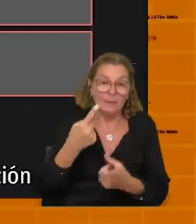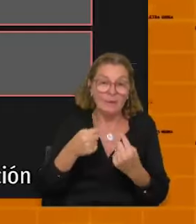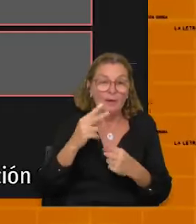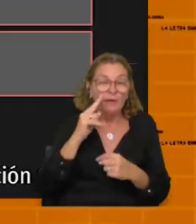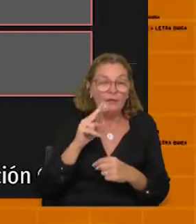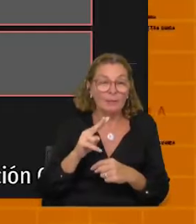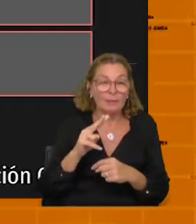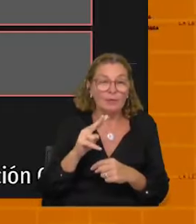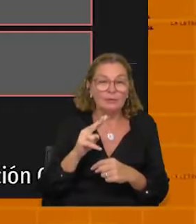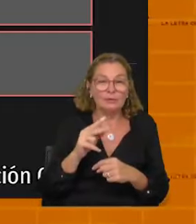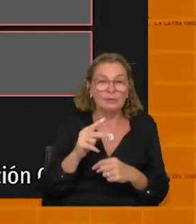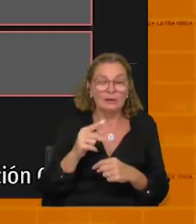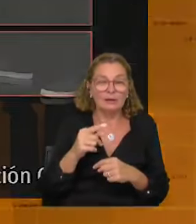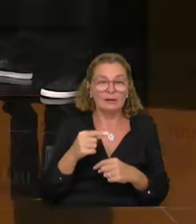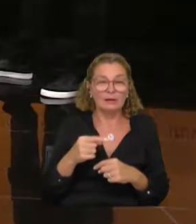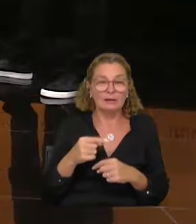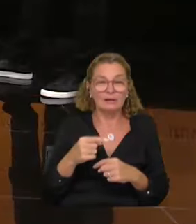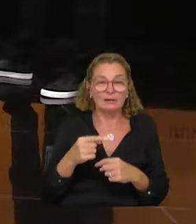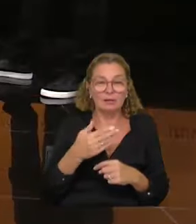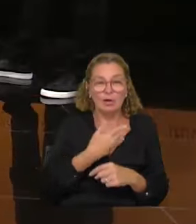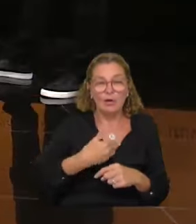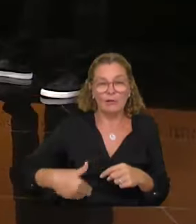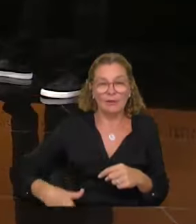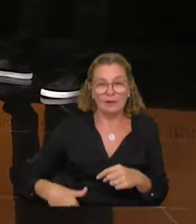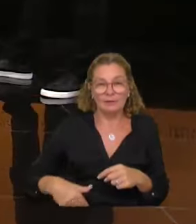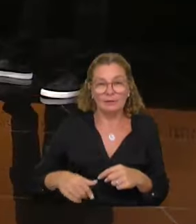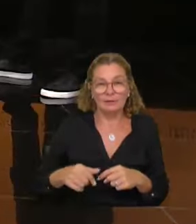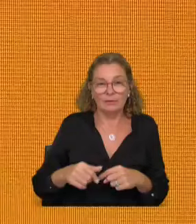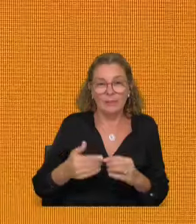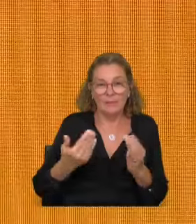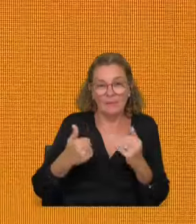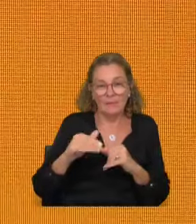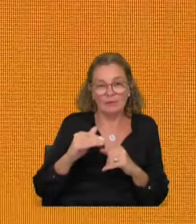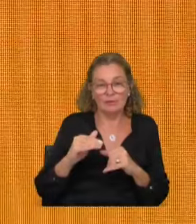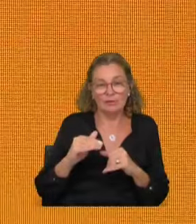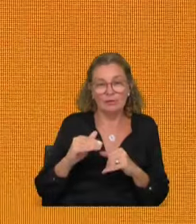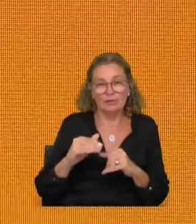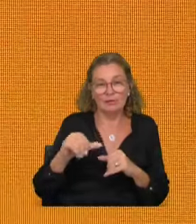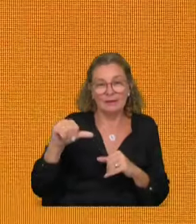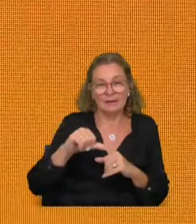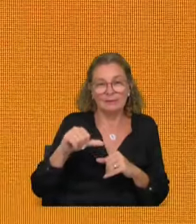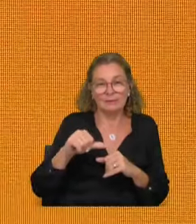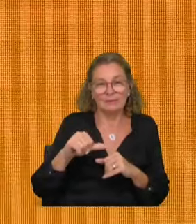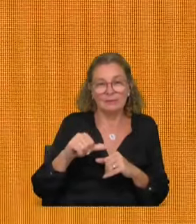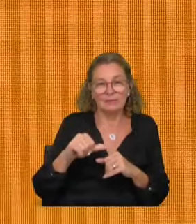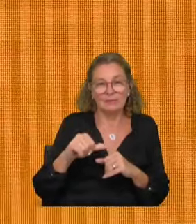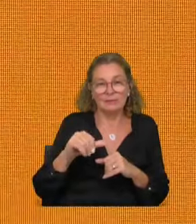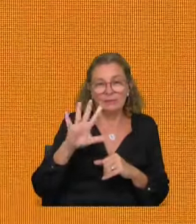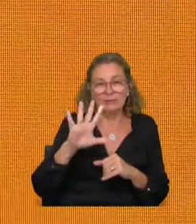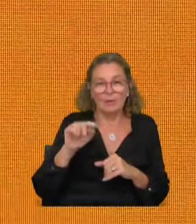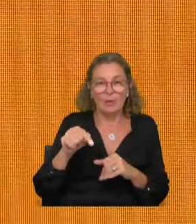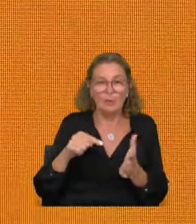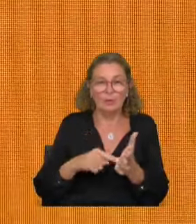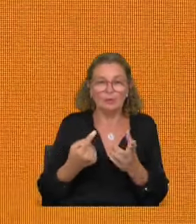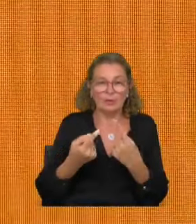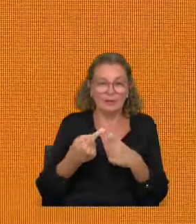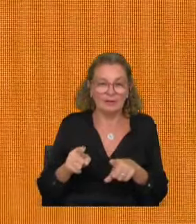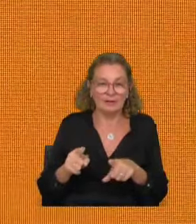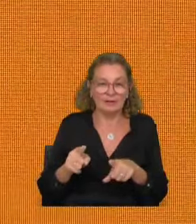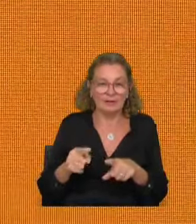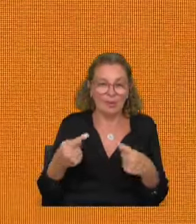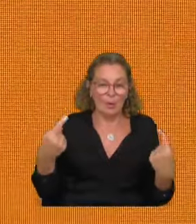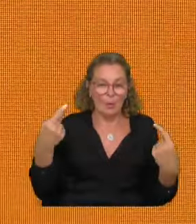los actores que son del gobierno tienen esa reacción mayoritariamente negativa con cinco puntos más o menos de diferencia con